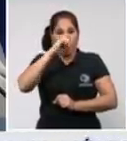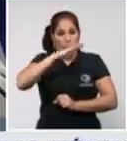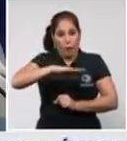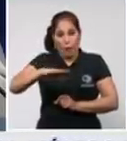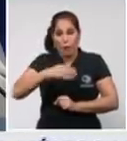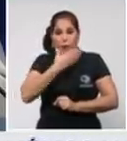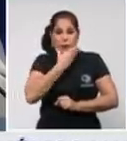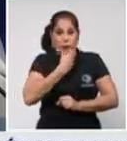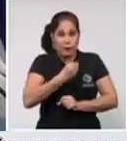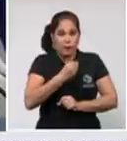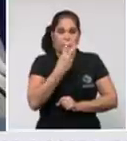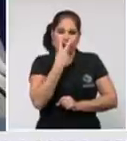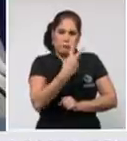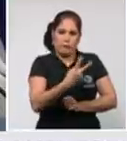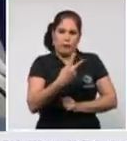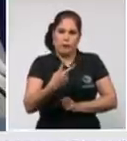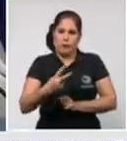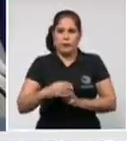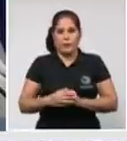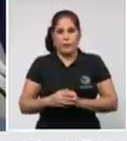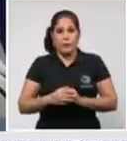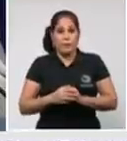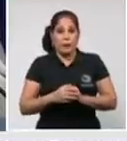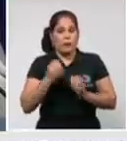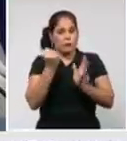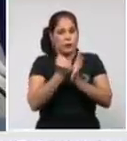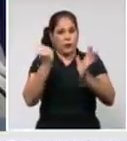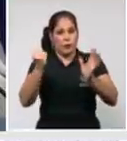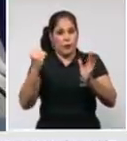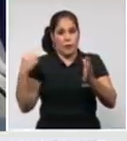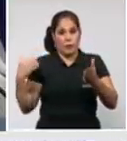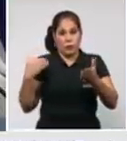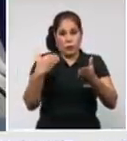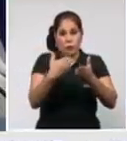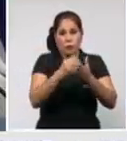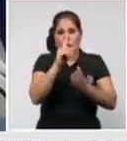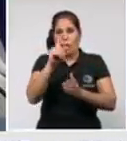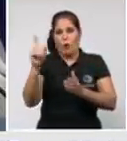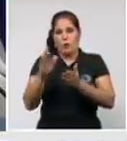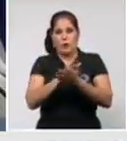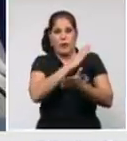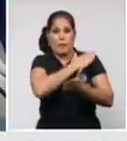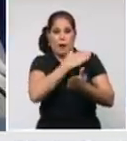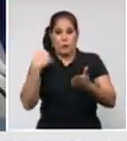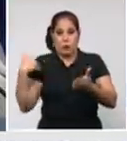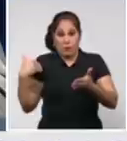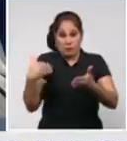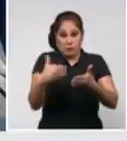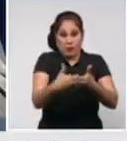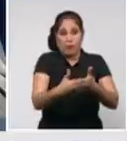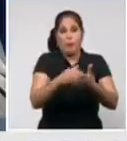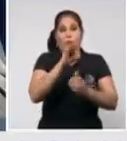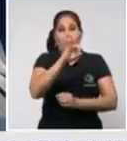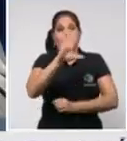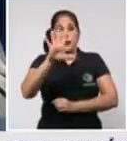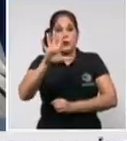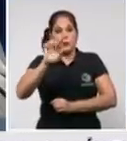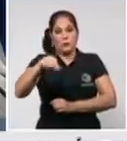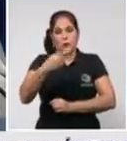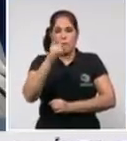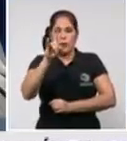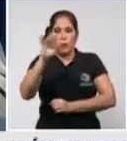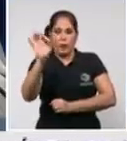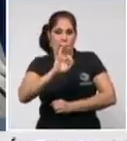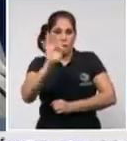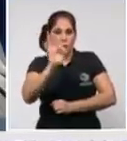edades pediátricas que se han confirmado en nuestro país. Y de ellos el 85,9% ya